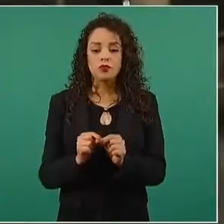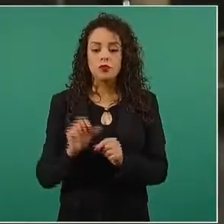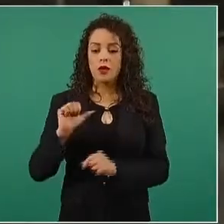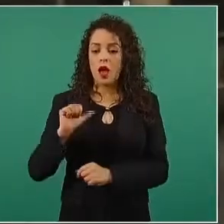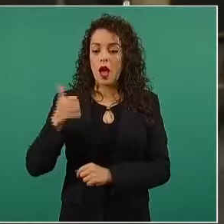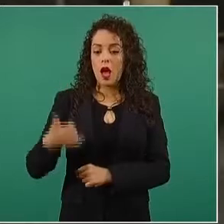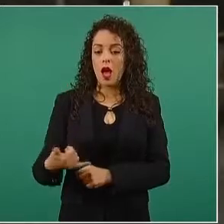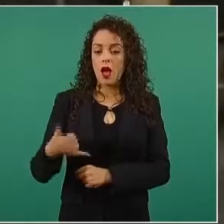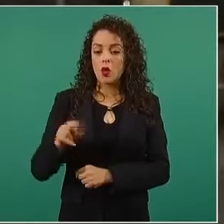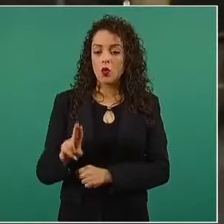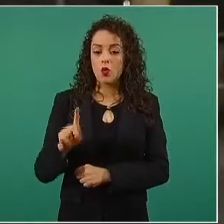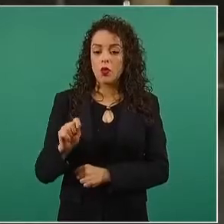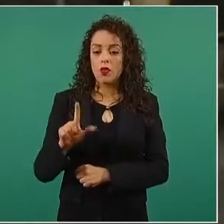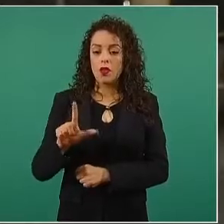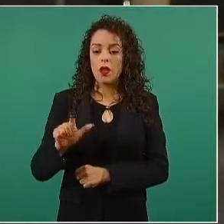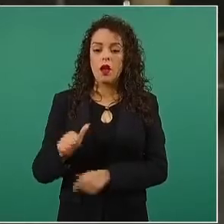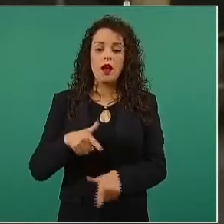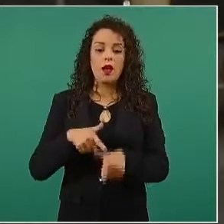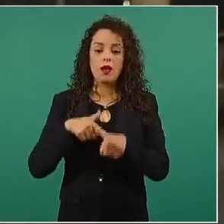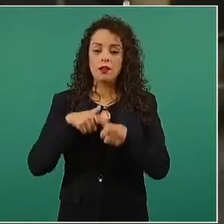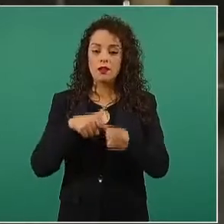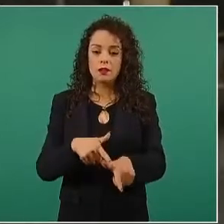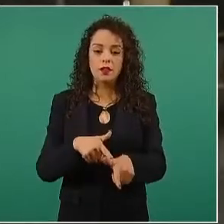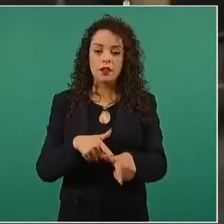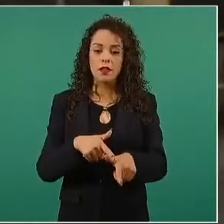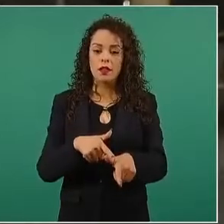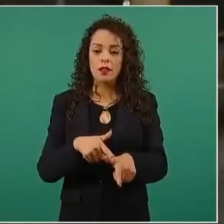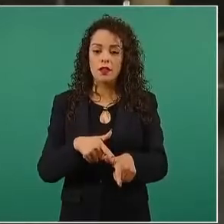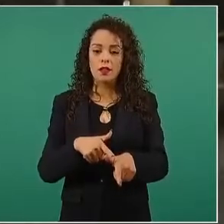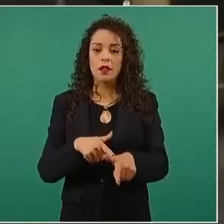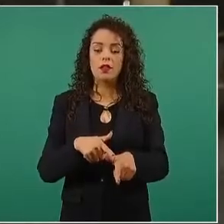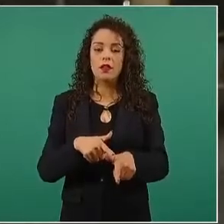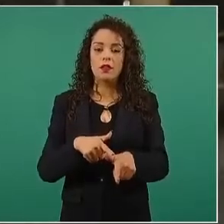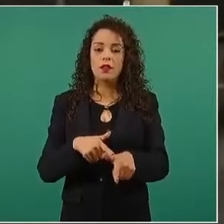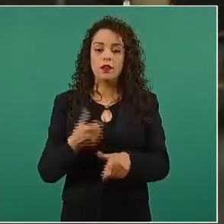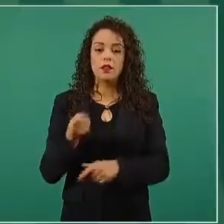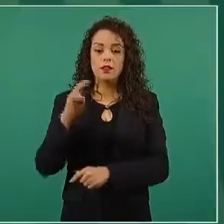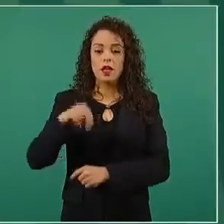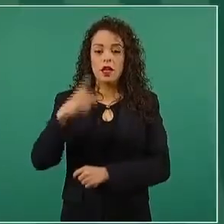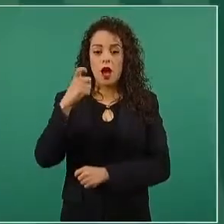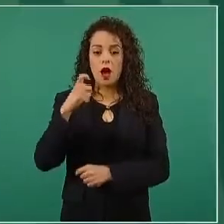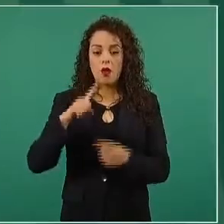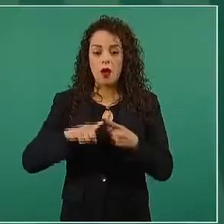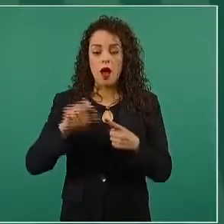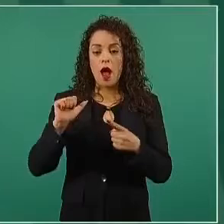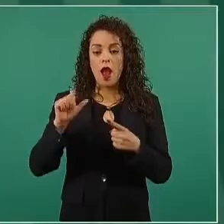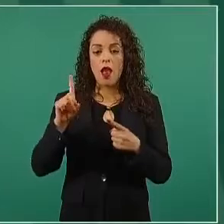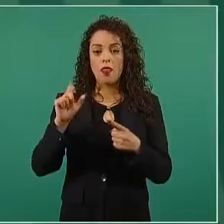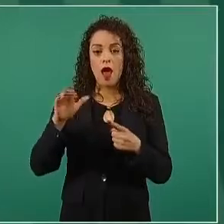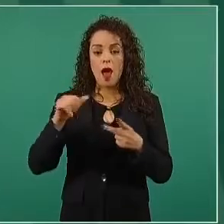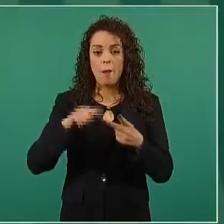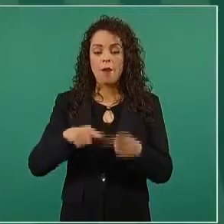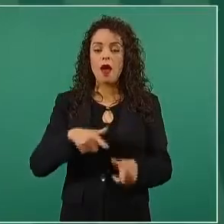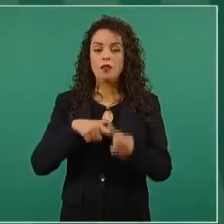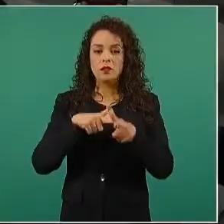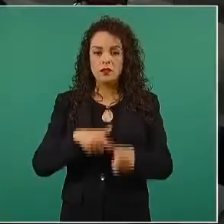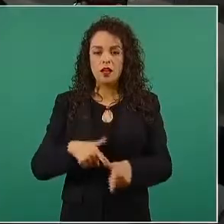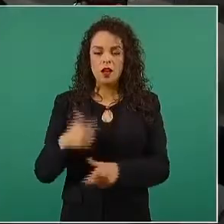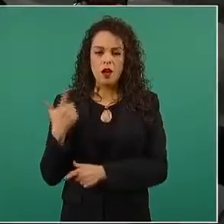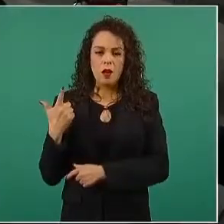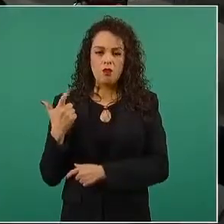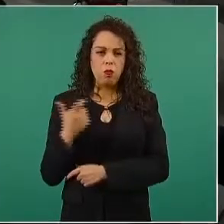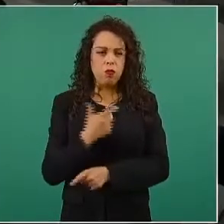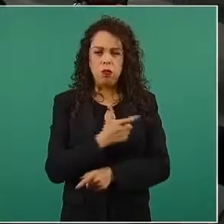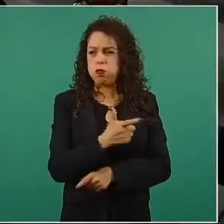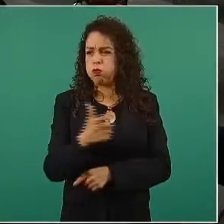Ayutla sigue sin agua, que Aldama siguen con los disparos. Aquí, y que ya se llegó a un acuerdo con